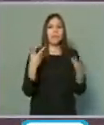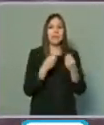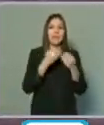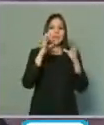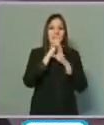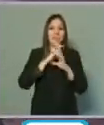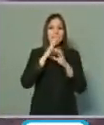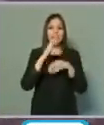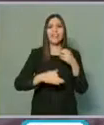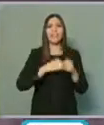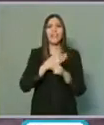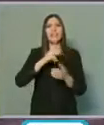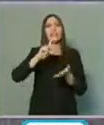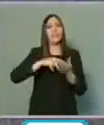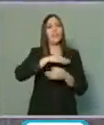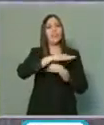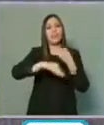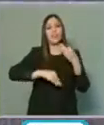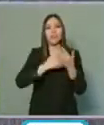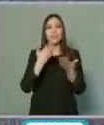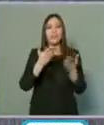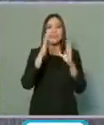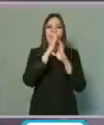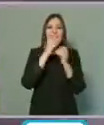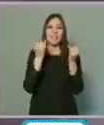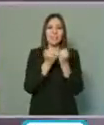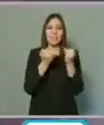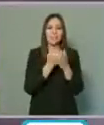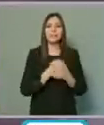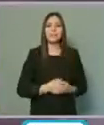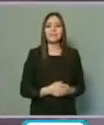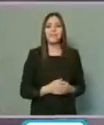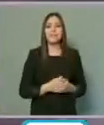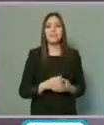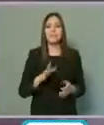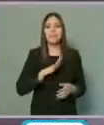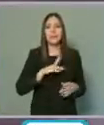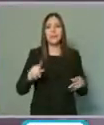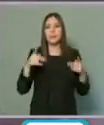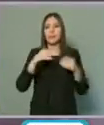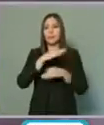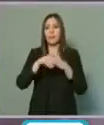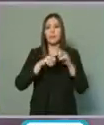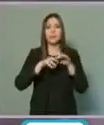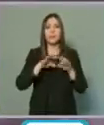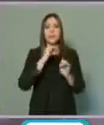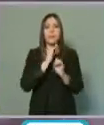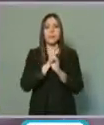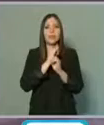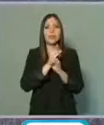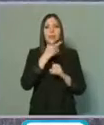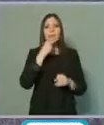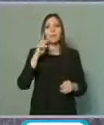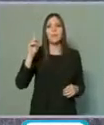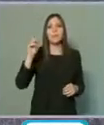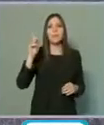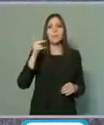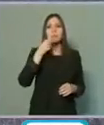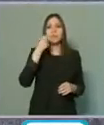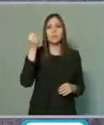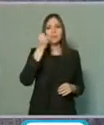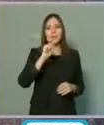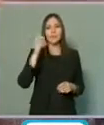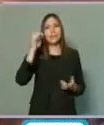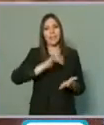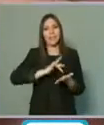¡ah! Pero ahorita lo vamos a cantar todos aquí y allá en casita también. Tienen que cantar, claro que sí, y está disponible en todas las plataformas digitales. Don Pepe, que es un señor admirado en la